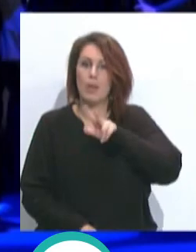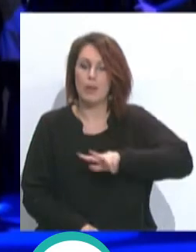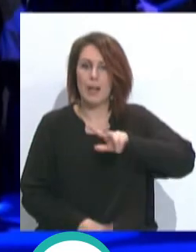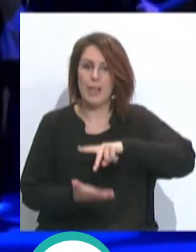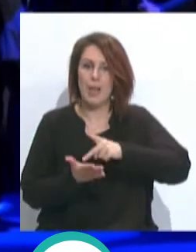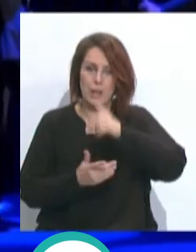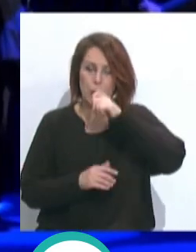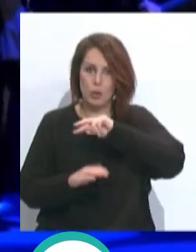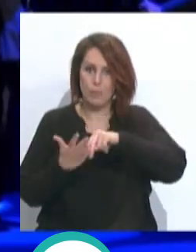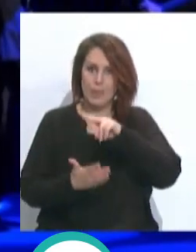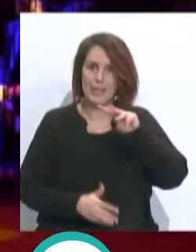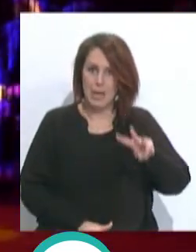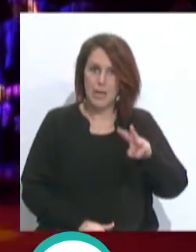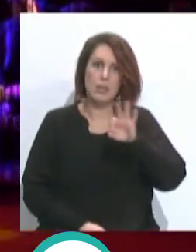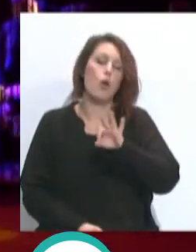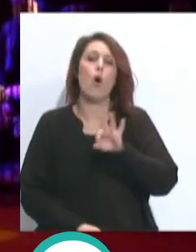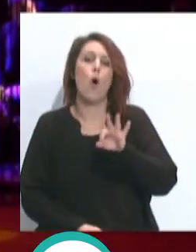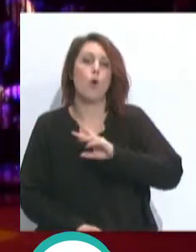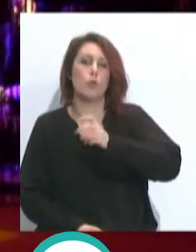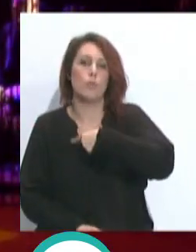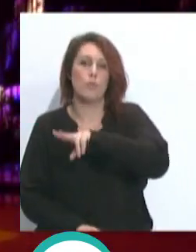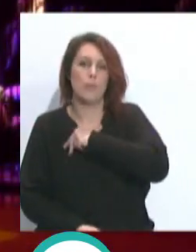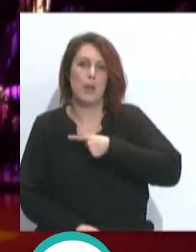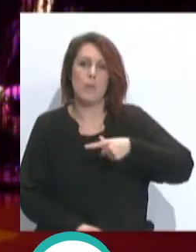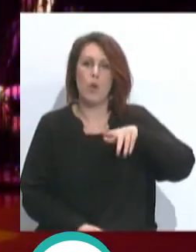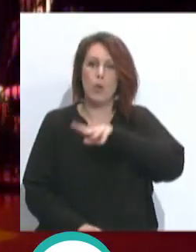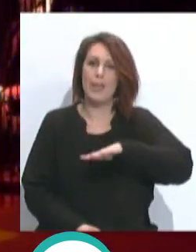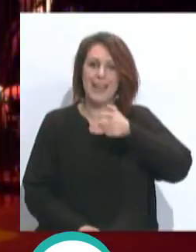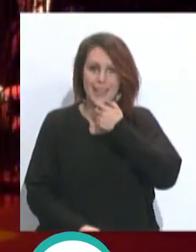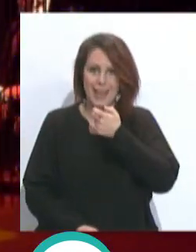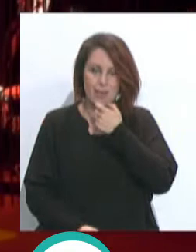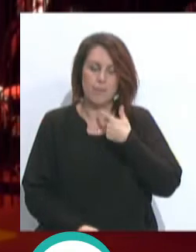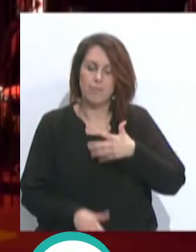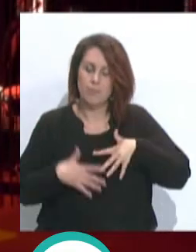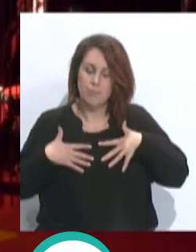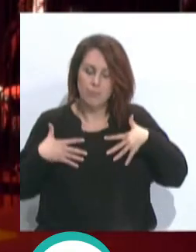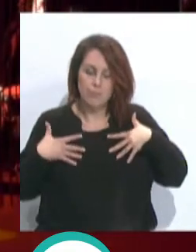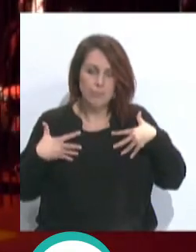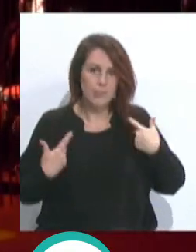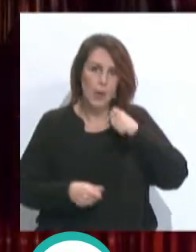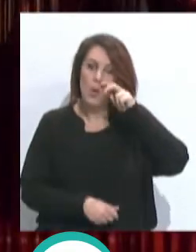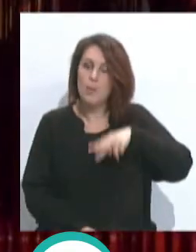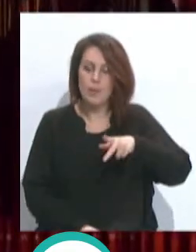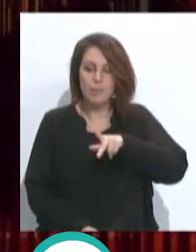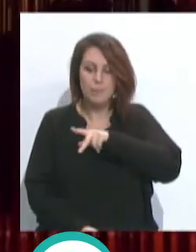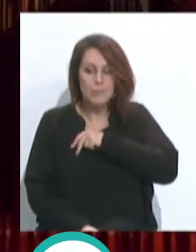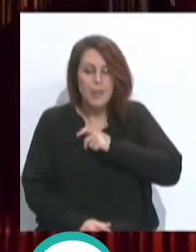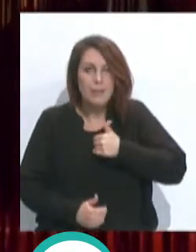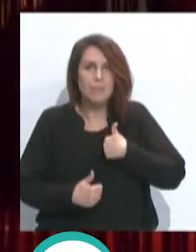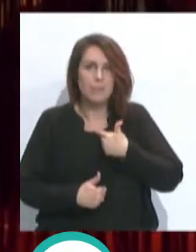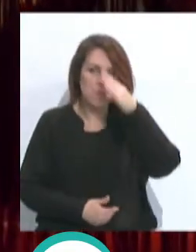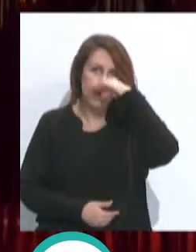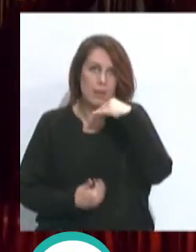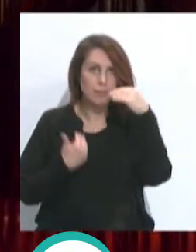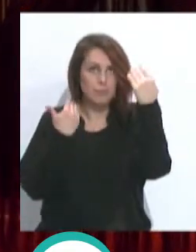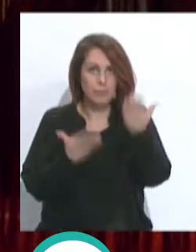en 2003 o el Olivier Award 2020 de Reino Unido. Se mostraba muy emocionada tras recibir este reconocimiento que dedicaba a su padre.